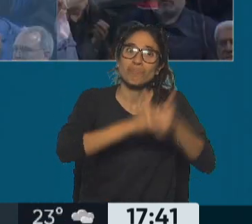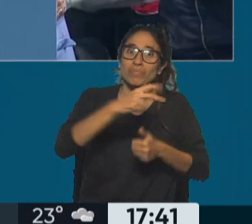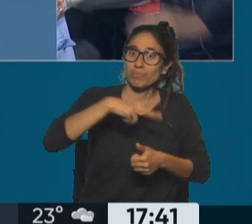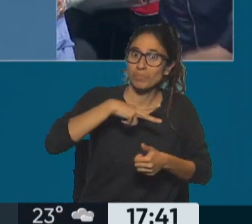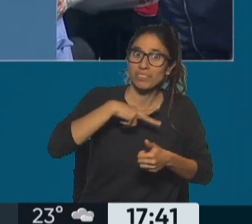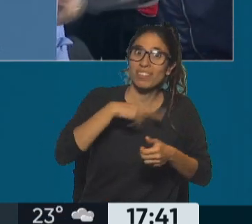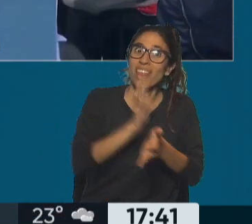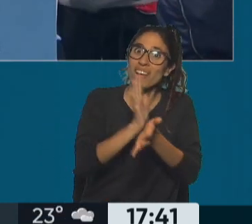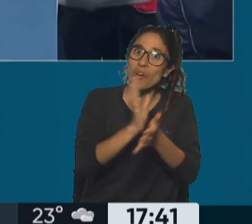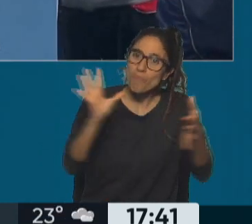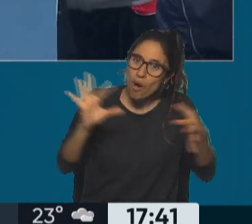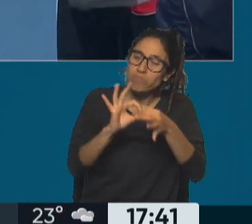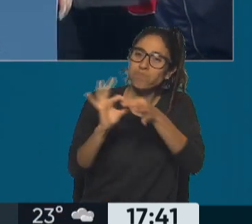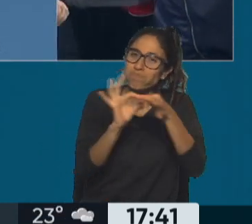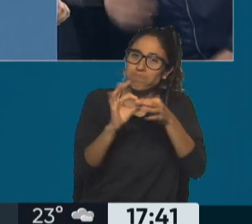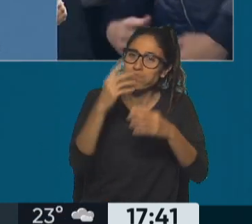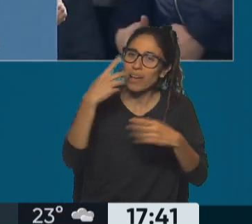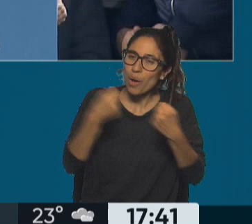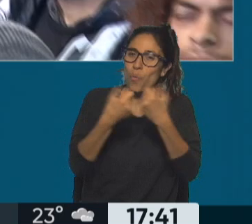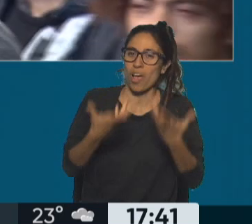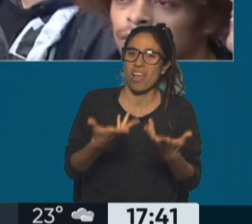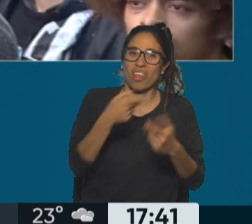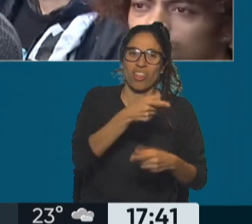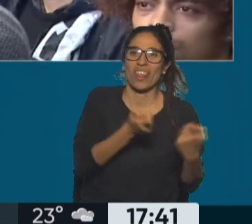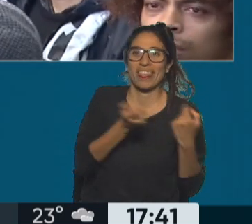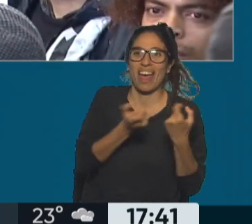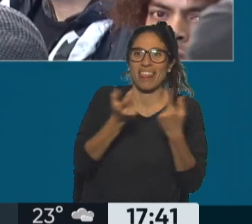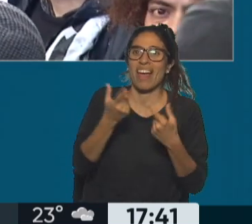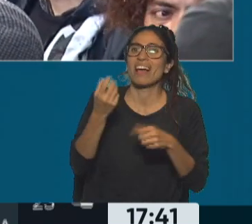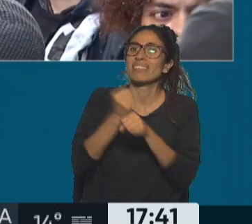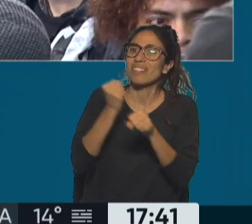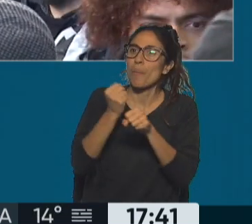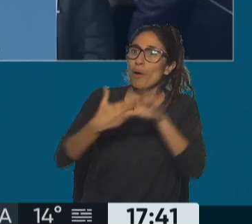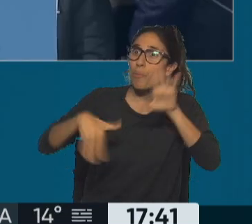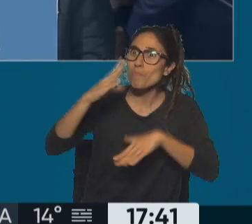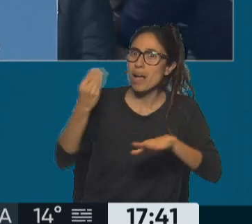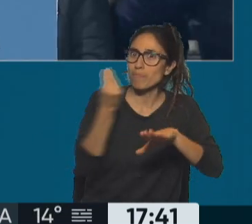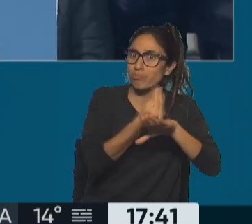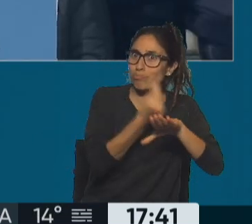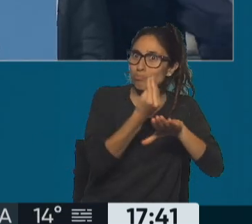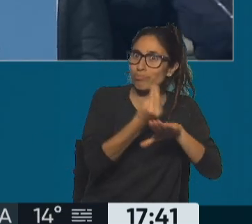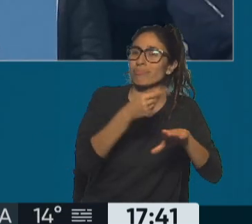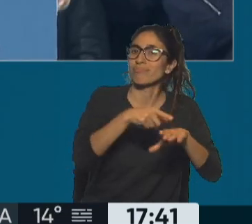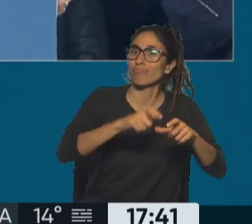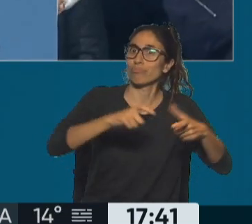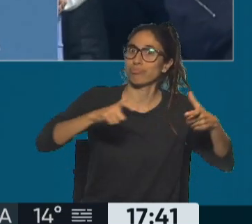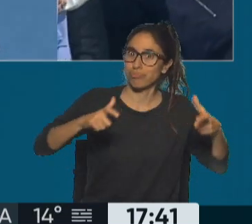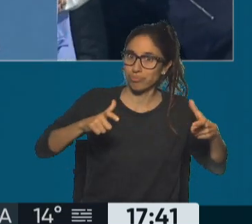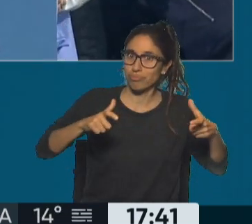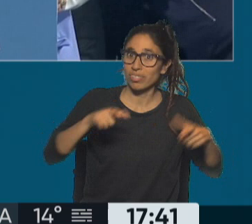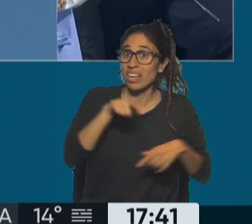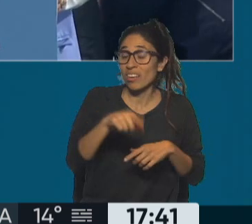que esas empresas produzcan, generen como puestos de trabajo, generen como recursos para nuestro país, sea ni más ni menos que en el beneficio y en la